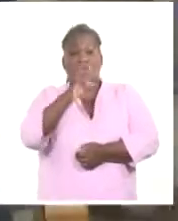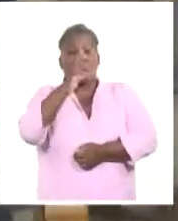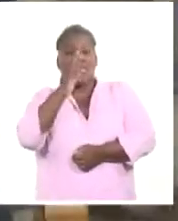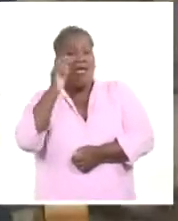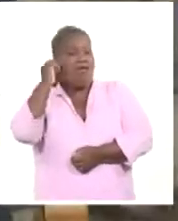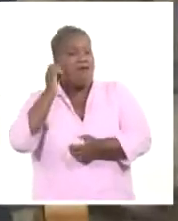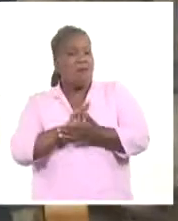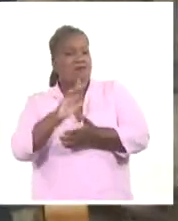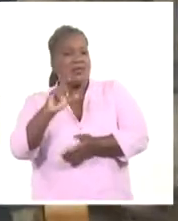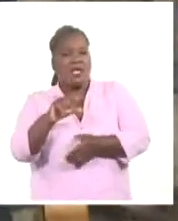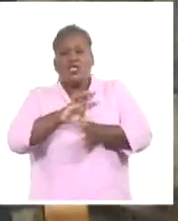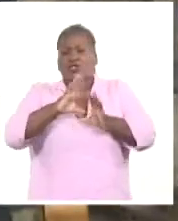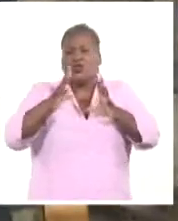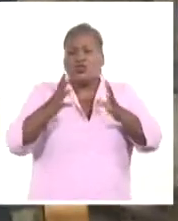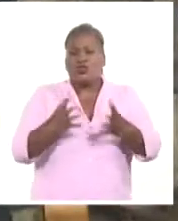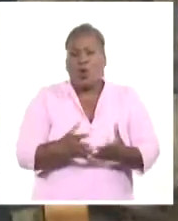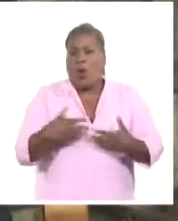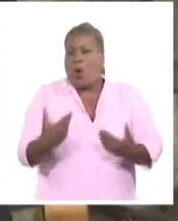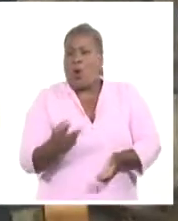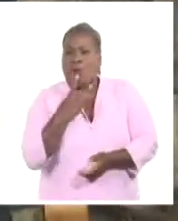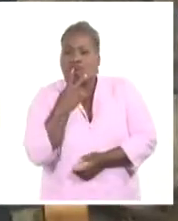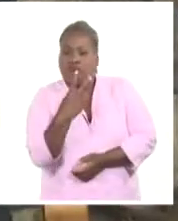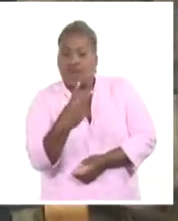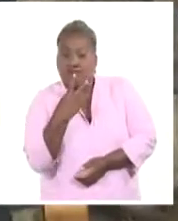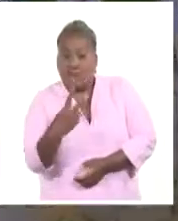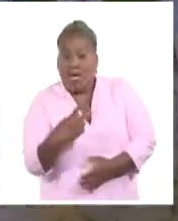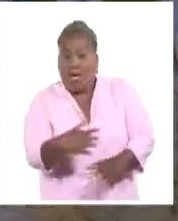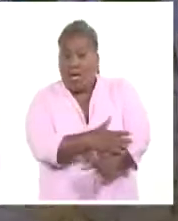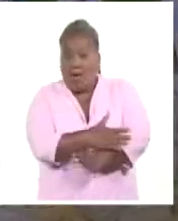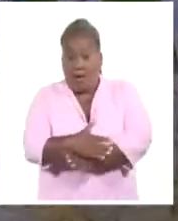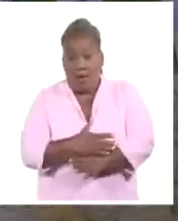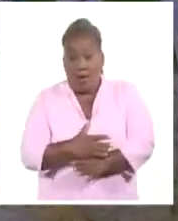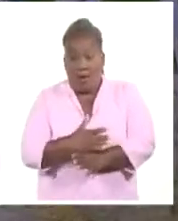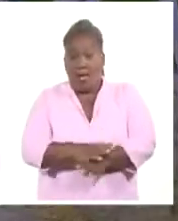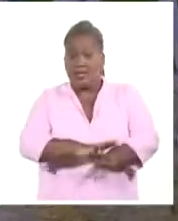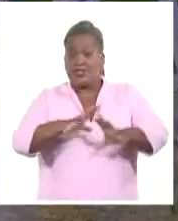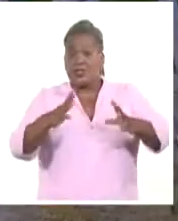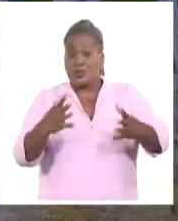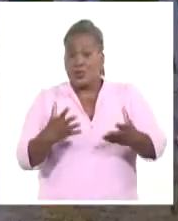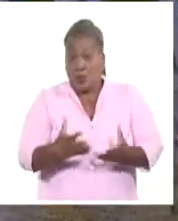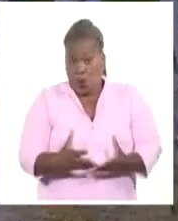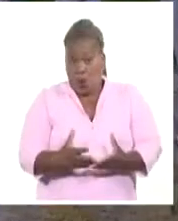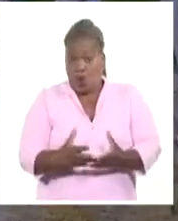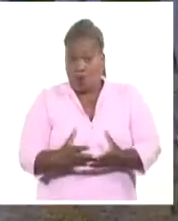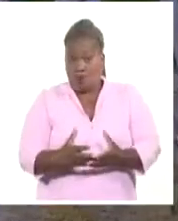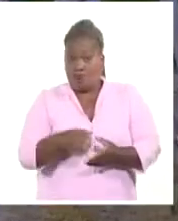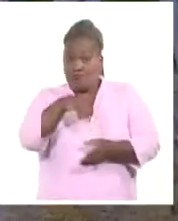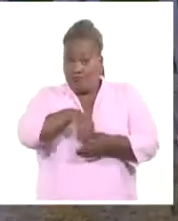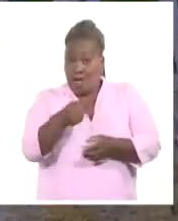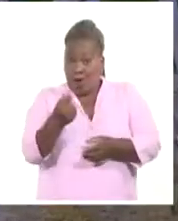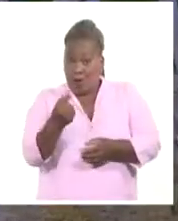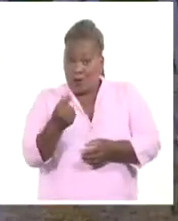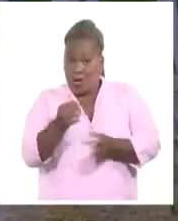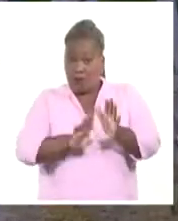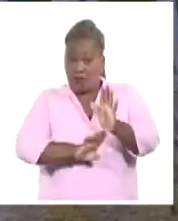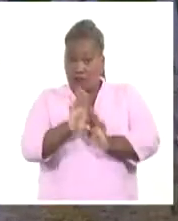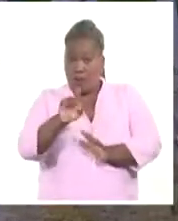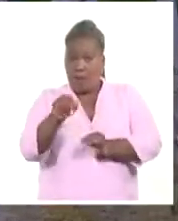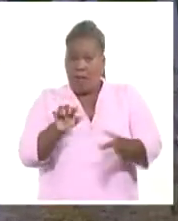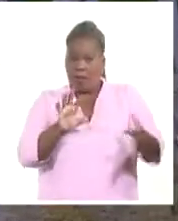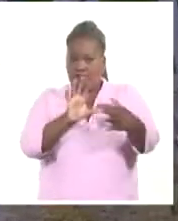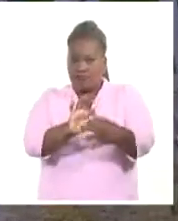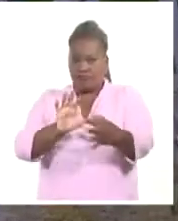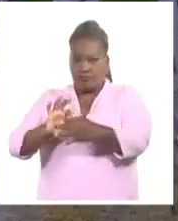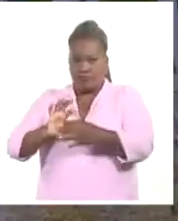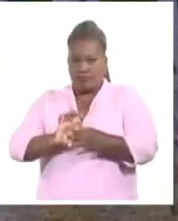en función de cómo también se le brinda una atención diferenciada a todo este entramado de actores económicos para fomentar también encadenamientos